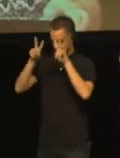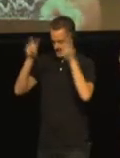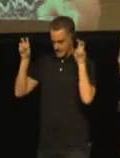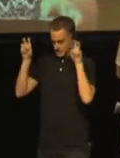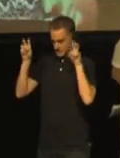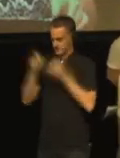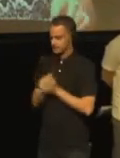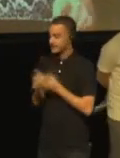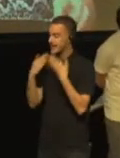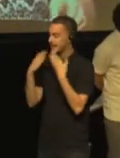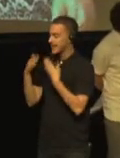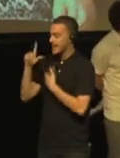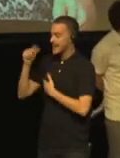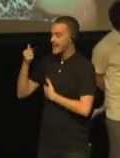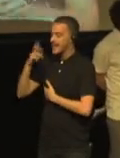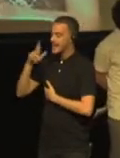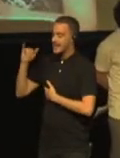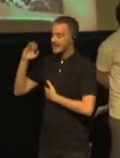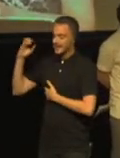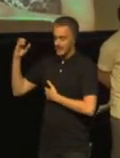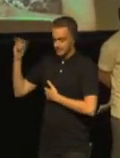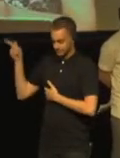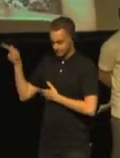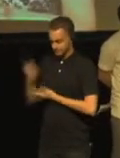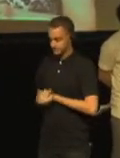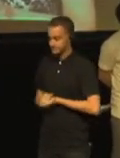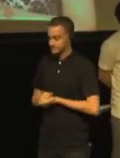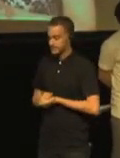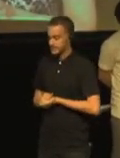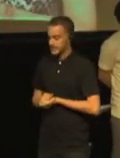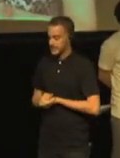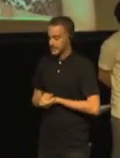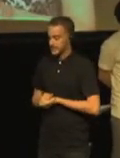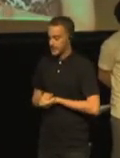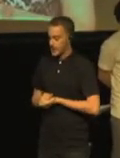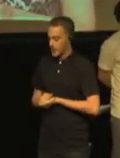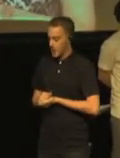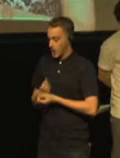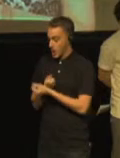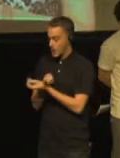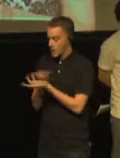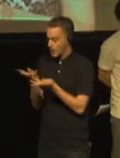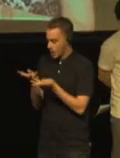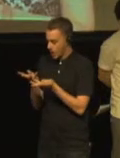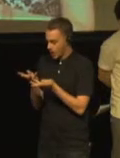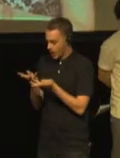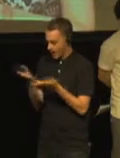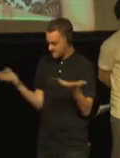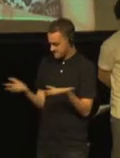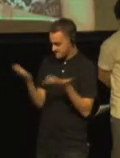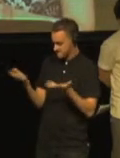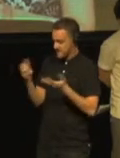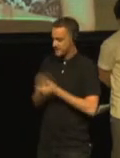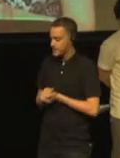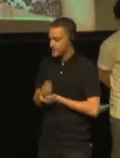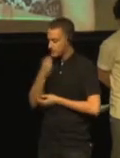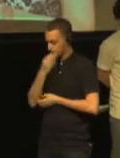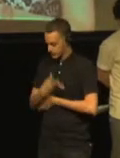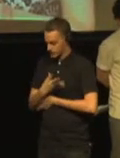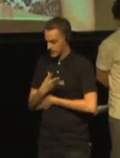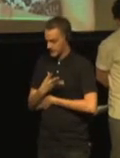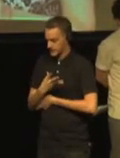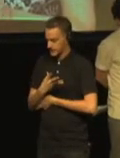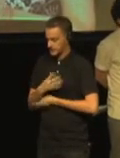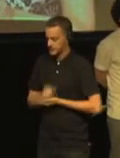Larry, son las cifras. ¡Qué estimulante! Está muy bien tener buenas cifras a la hora de hacer un proyecto como este. Tenemos que poder